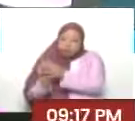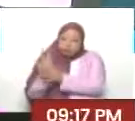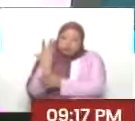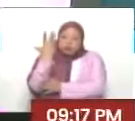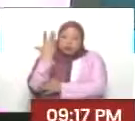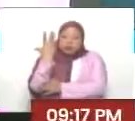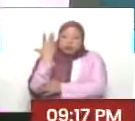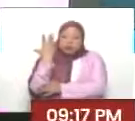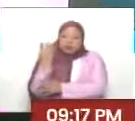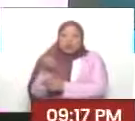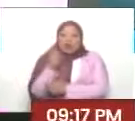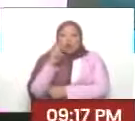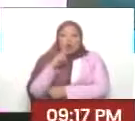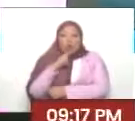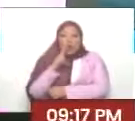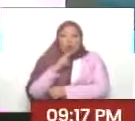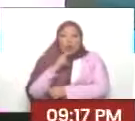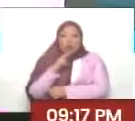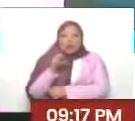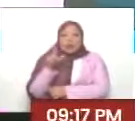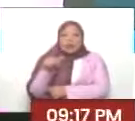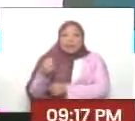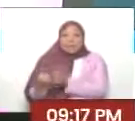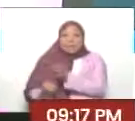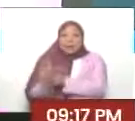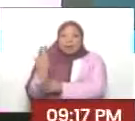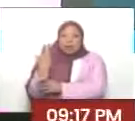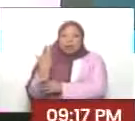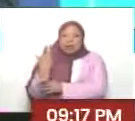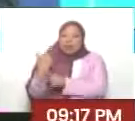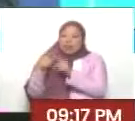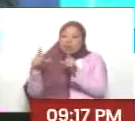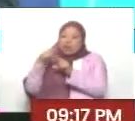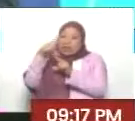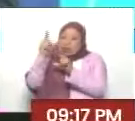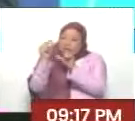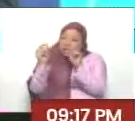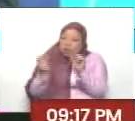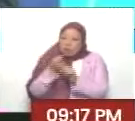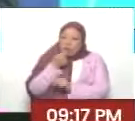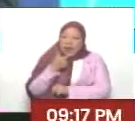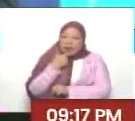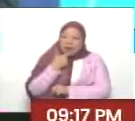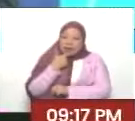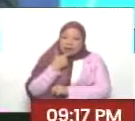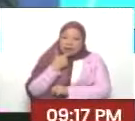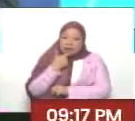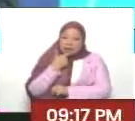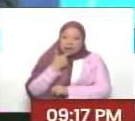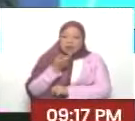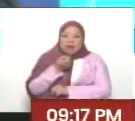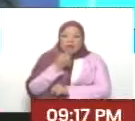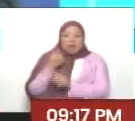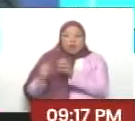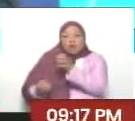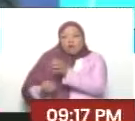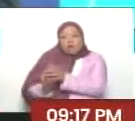clavel, margarita, astromelia, entre otras. La belleza de la